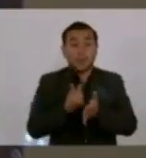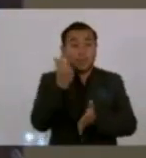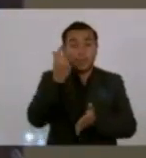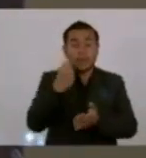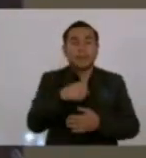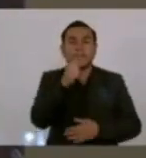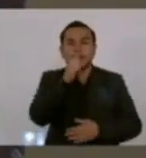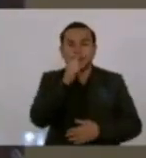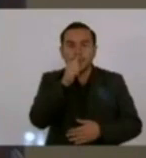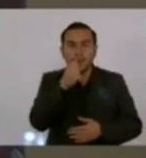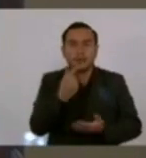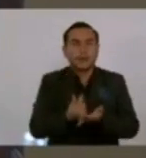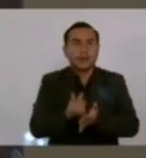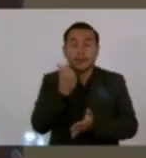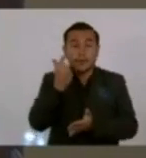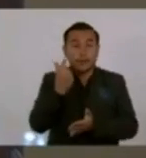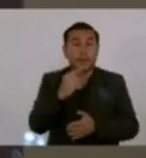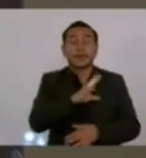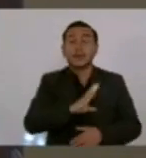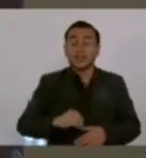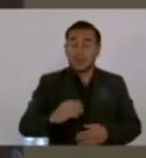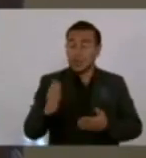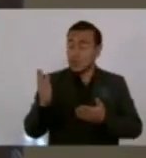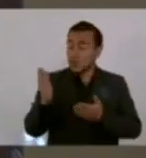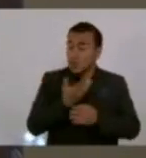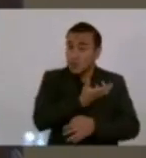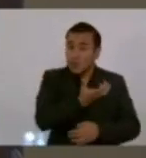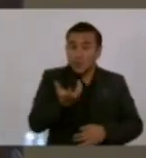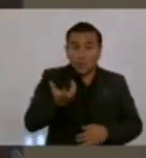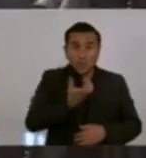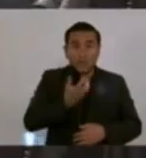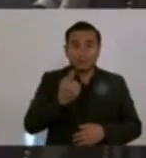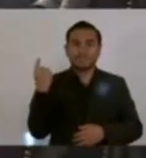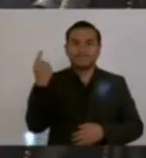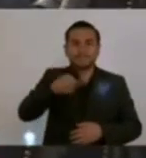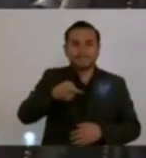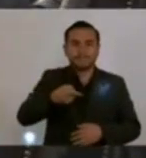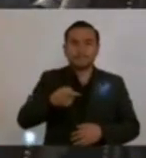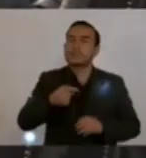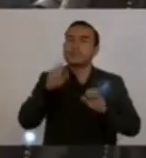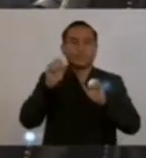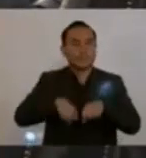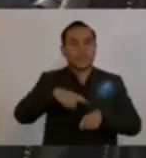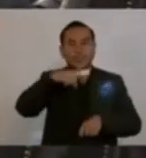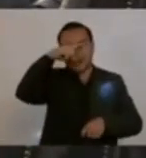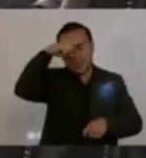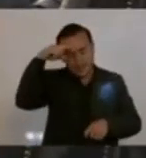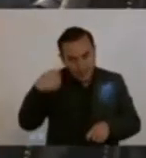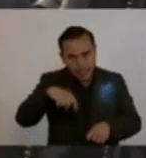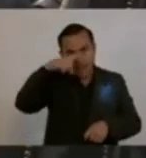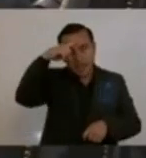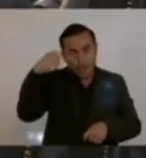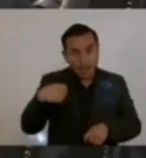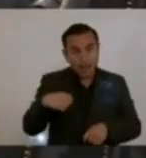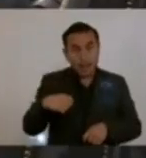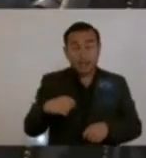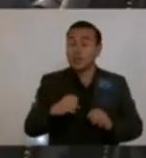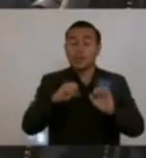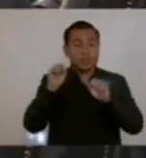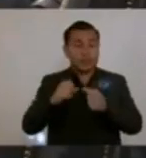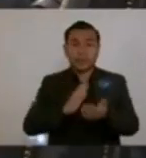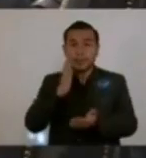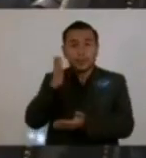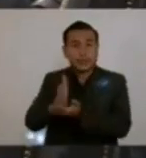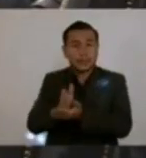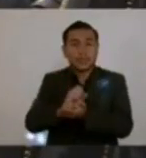y la pública y las privadas, todas deberán acatar esta suspensión de actividades educativas de 21 días, que es lo que dura